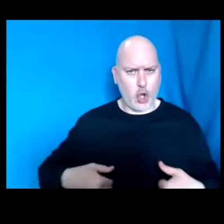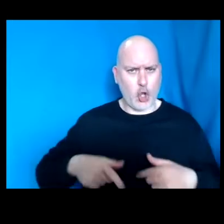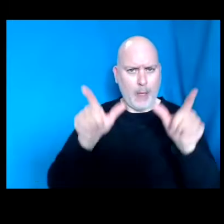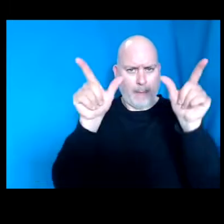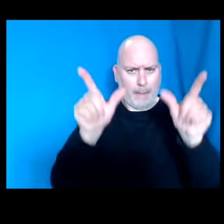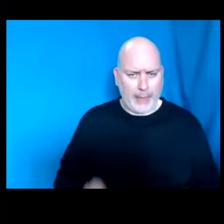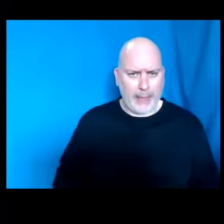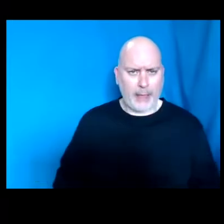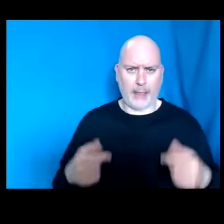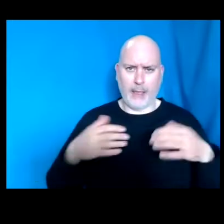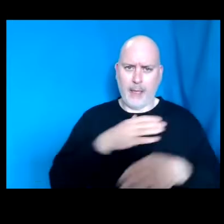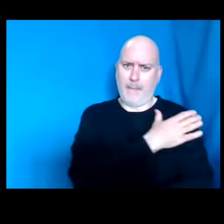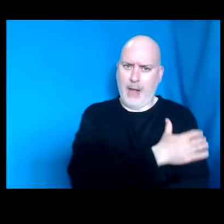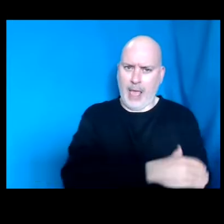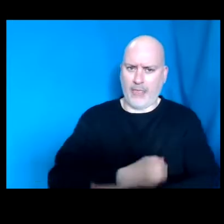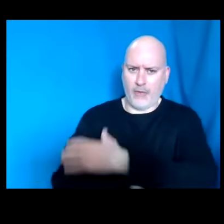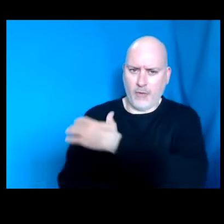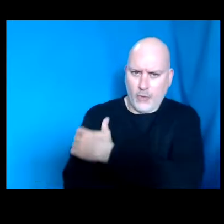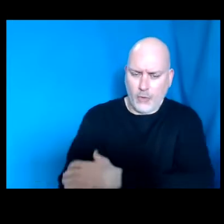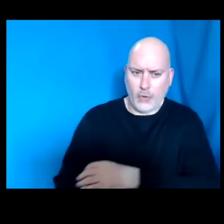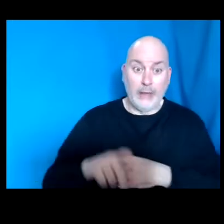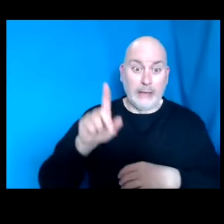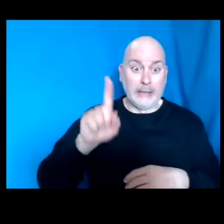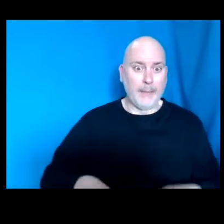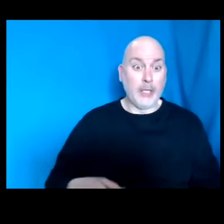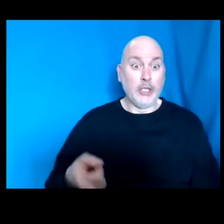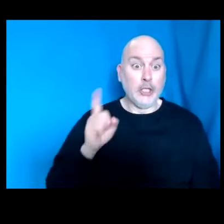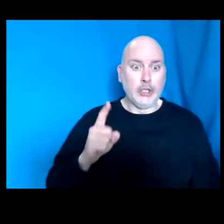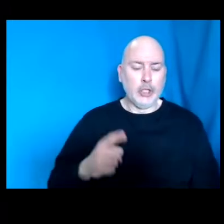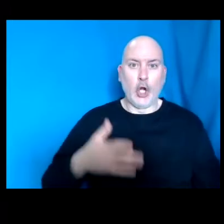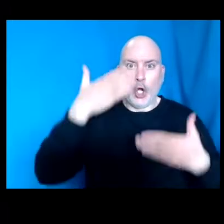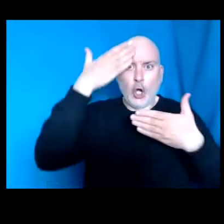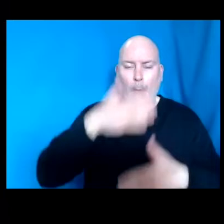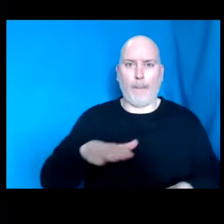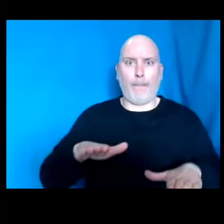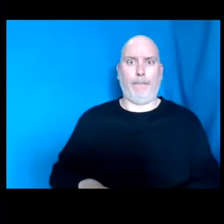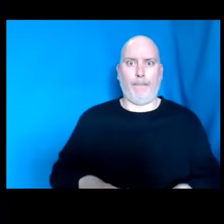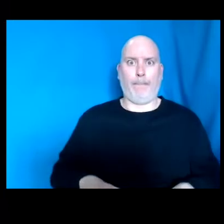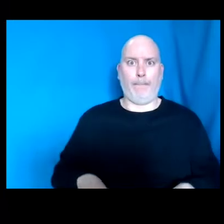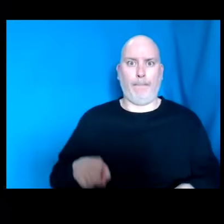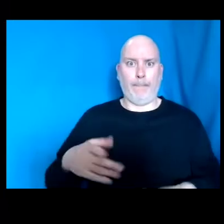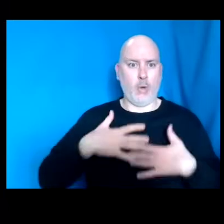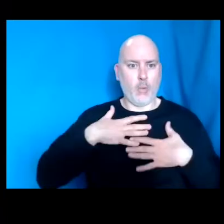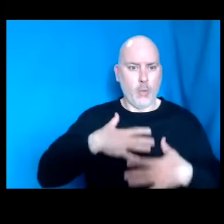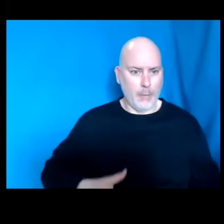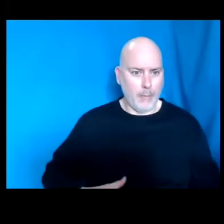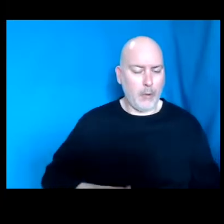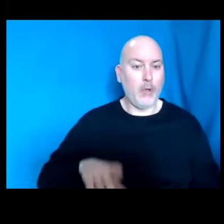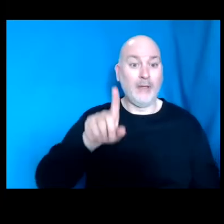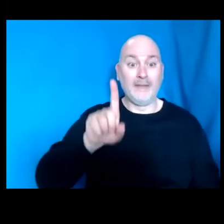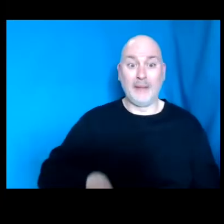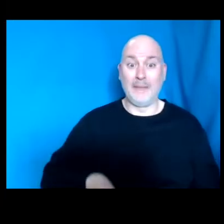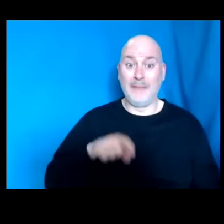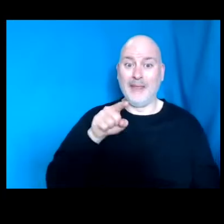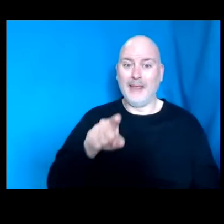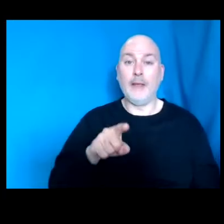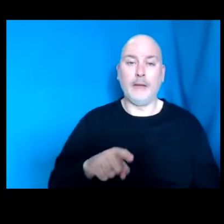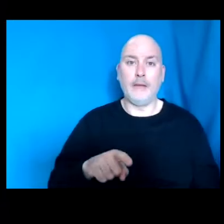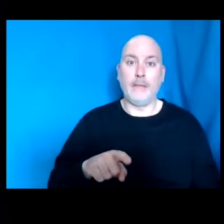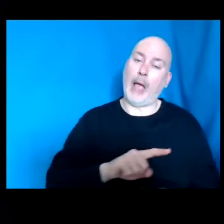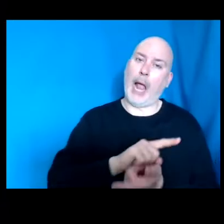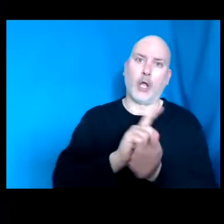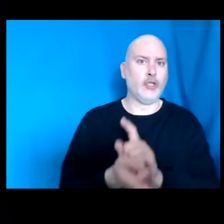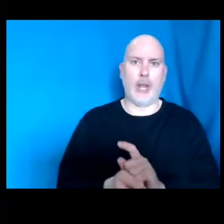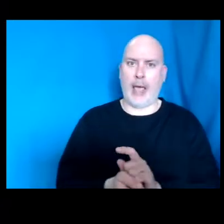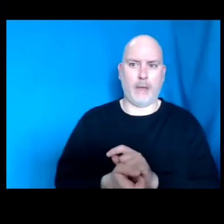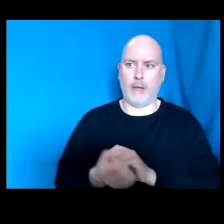extremidades. En ocasiones puede aparecer solo rigidez del cuerpo. En ocasiones puede aparecer al revés,